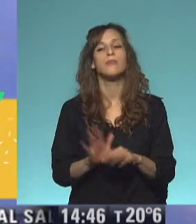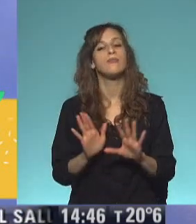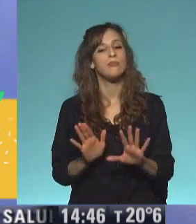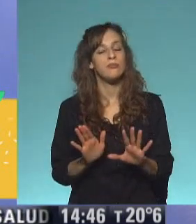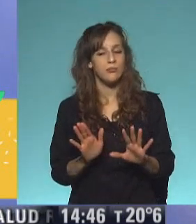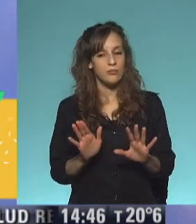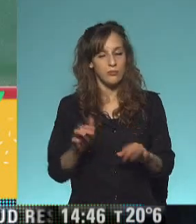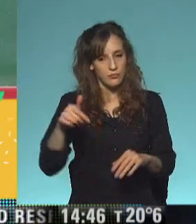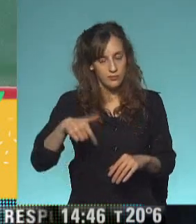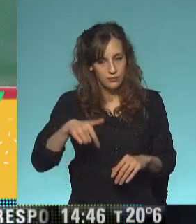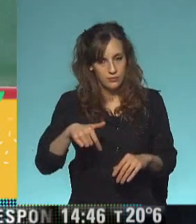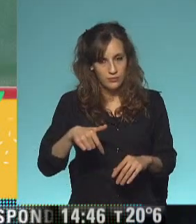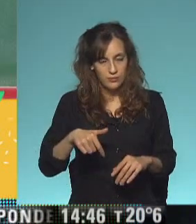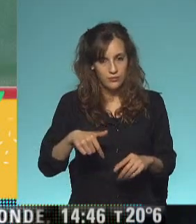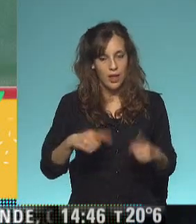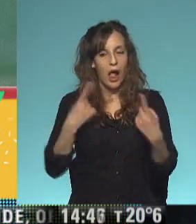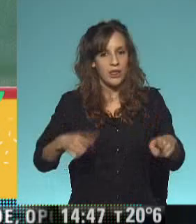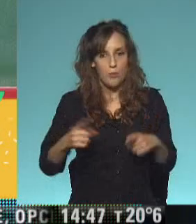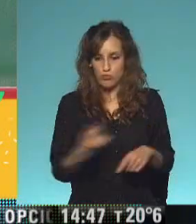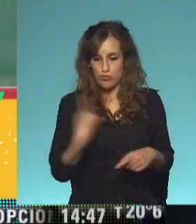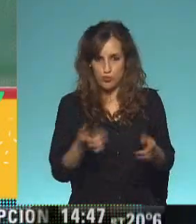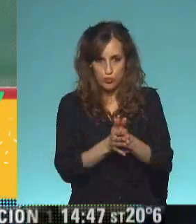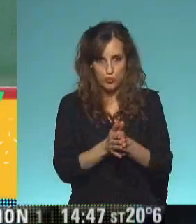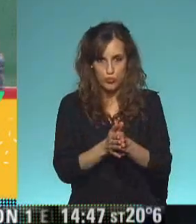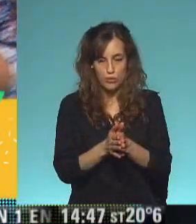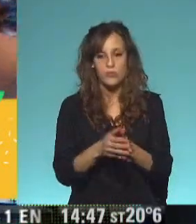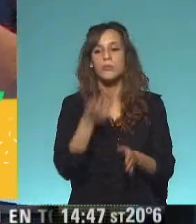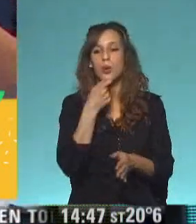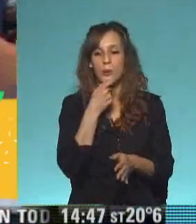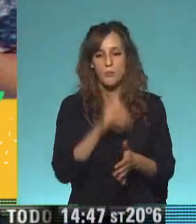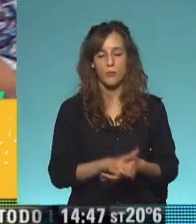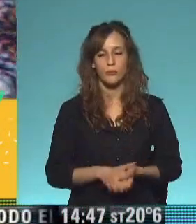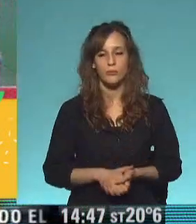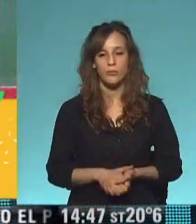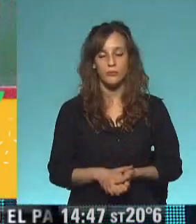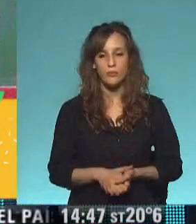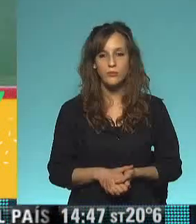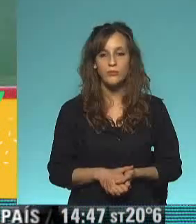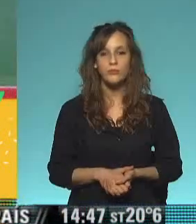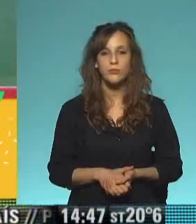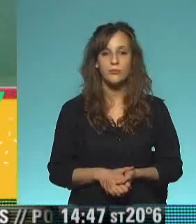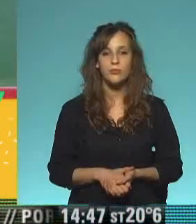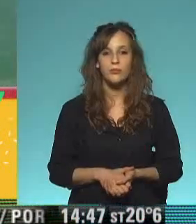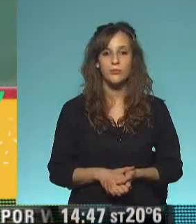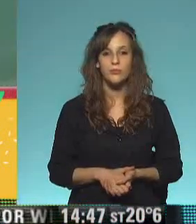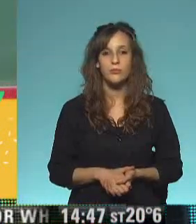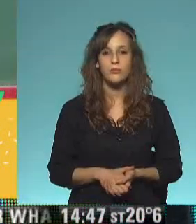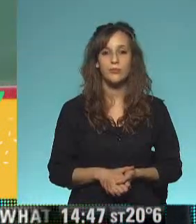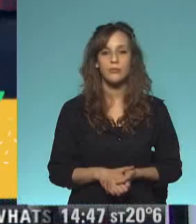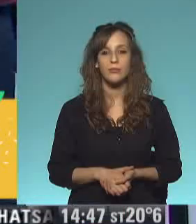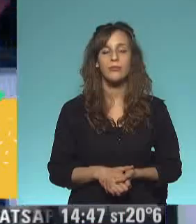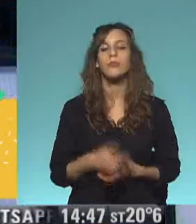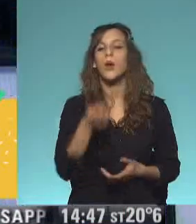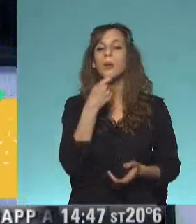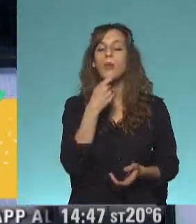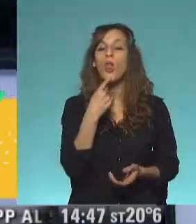elementos que van apareciendo. ¿Sí? ¿Cómo sería? A ver. Por ejemplo, hay que llamar al... ¿Para